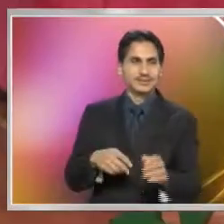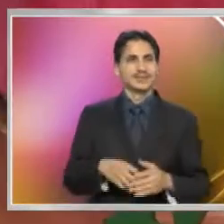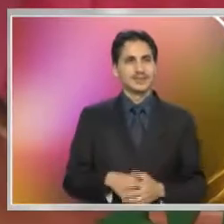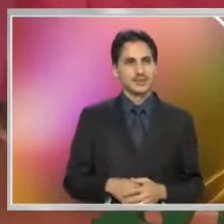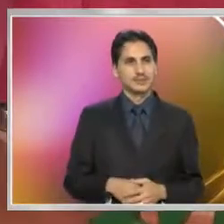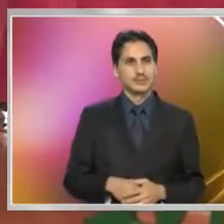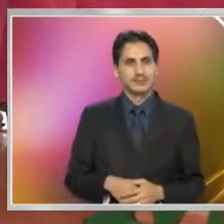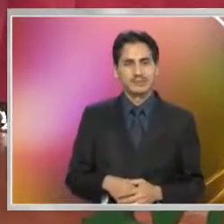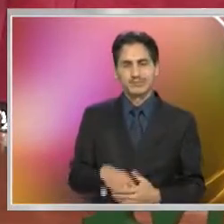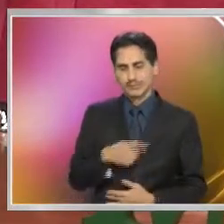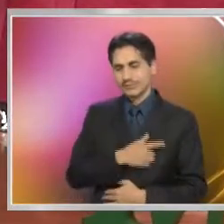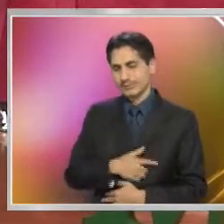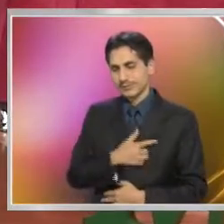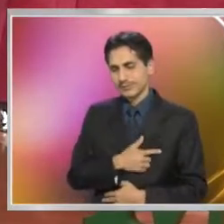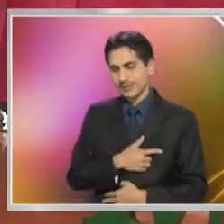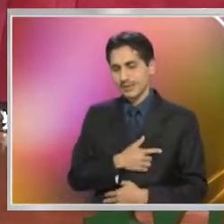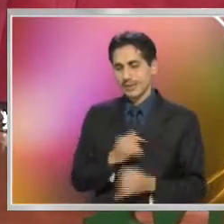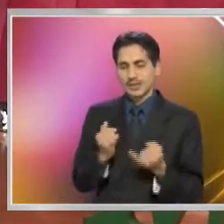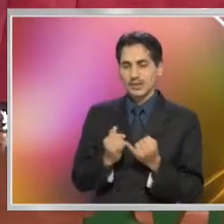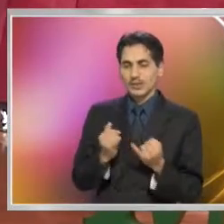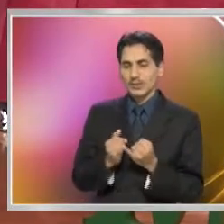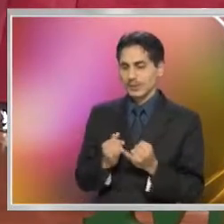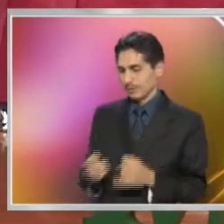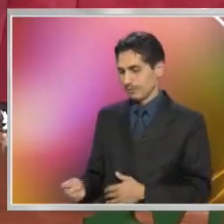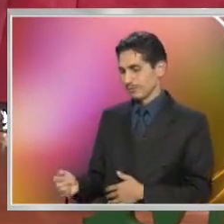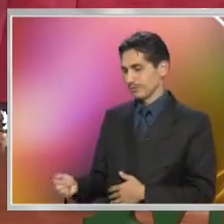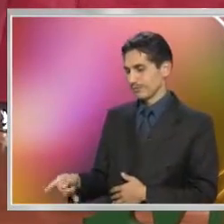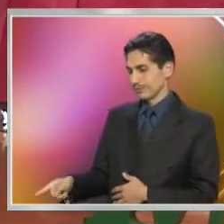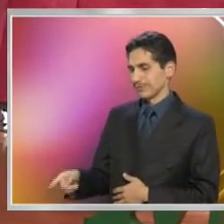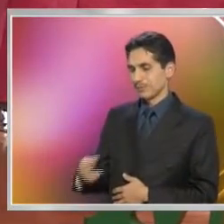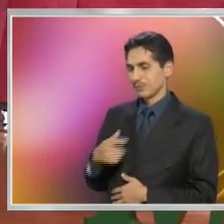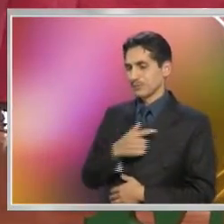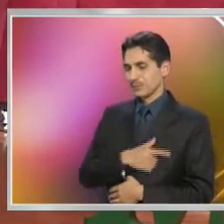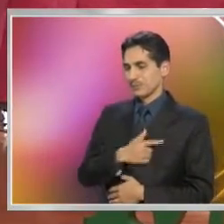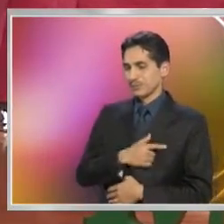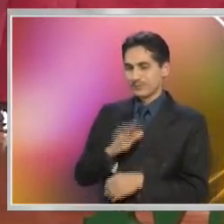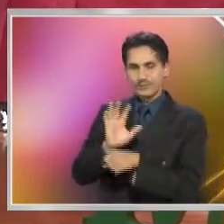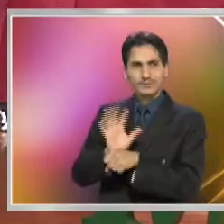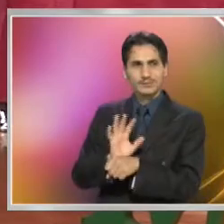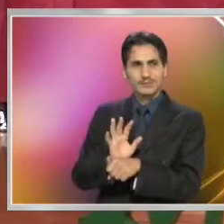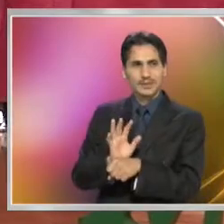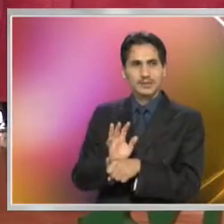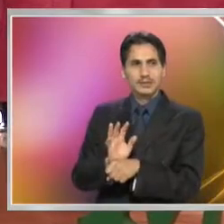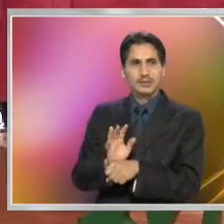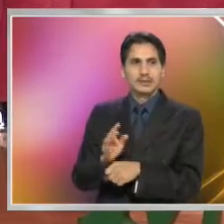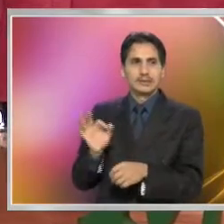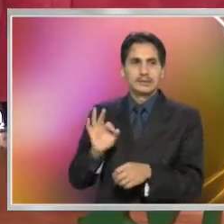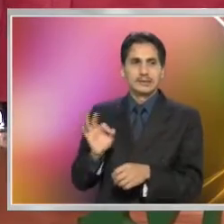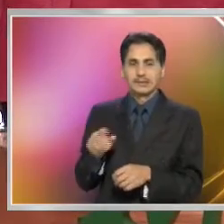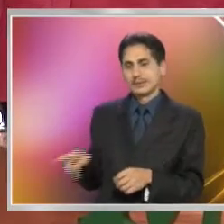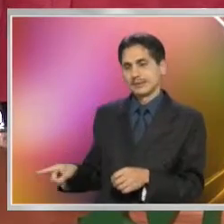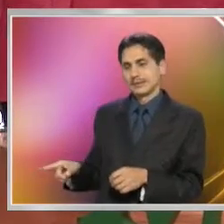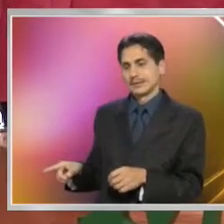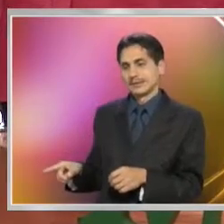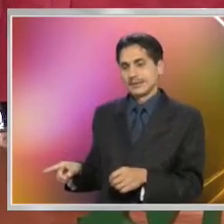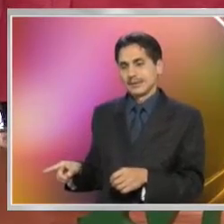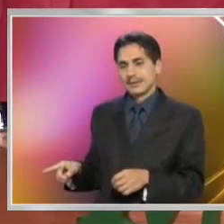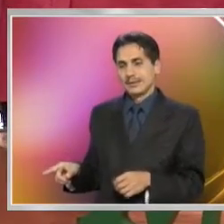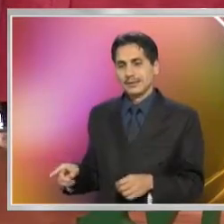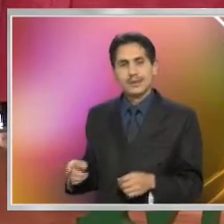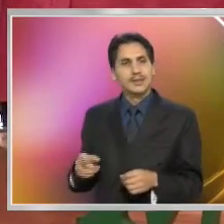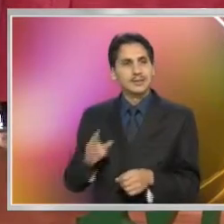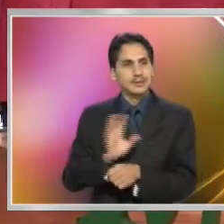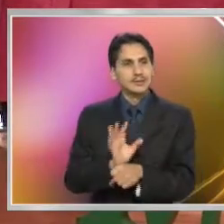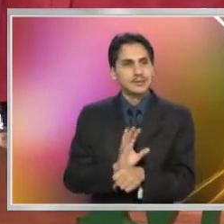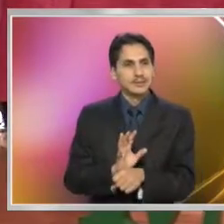A ella le gusta mucho también ir al cine, pero como es un perro, pues no lo dejan entrar al cine. Entonces lo que hicimos fue hacerlo pasar por un humano.